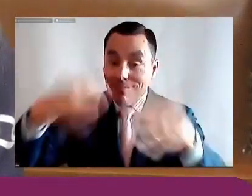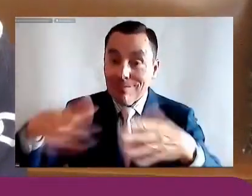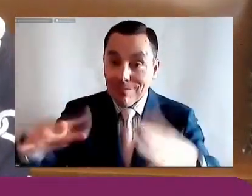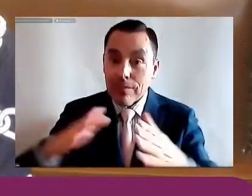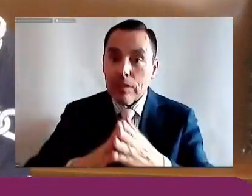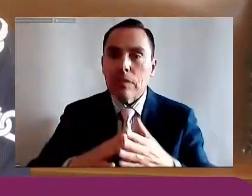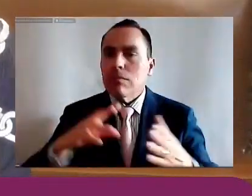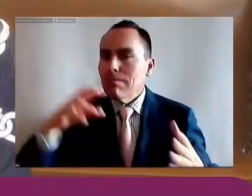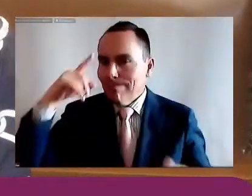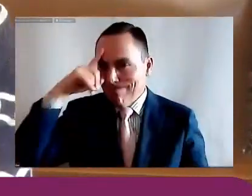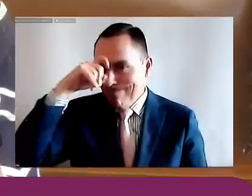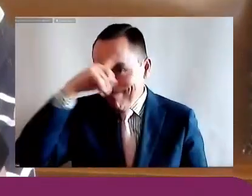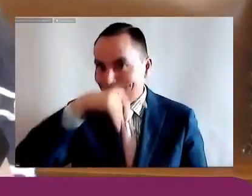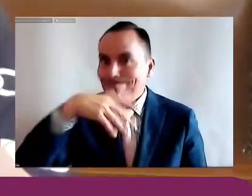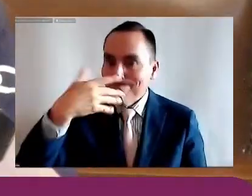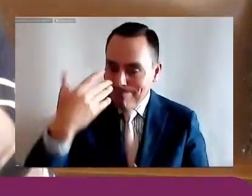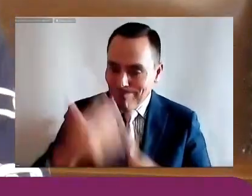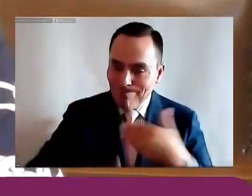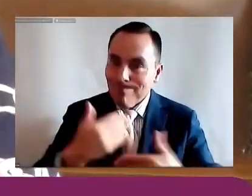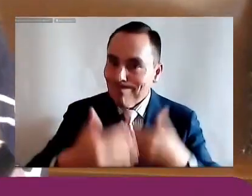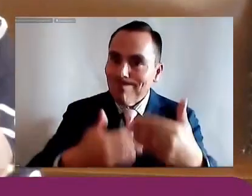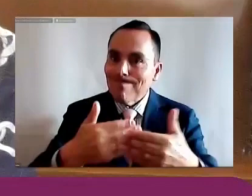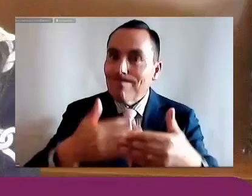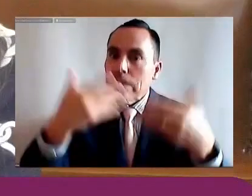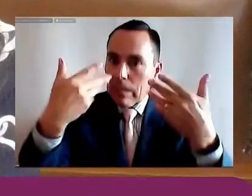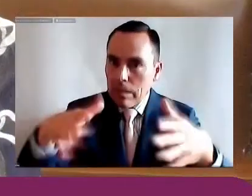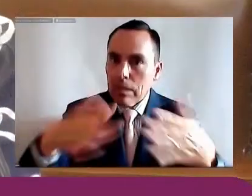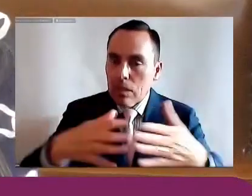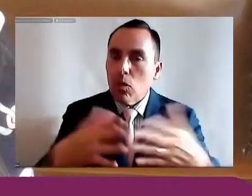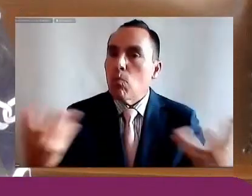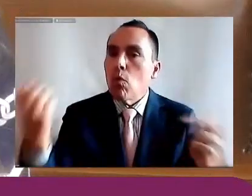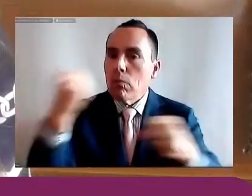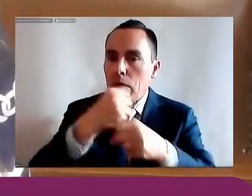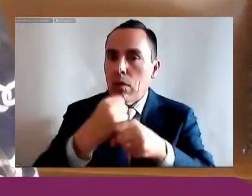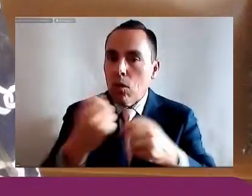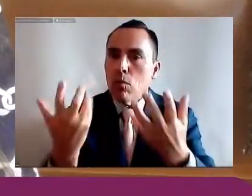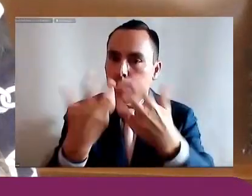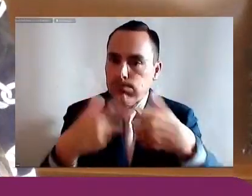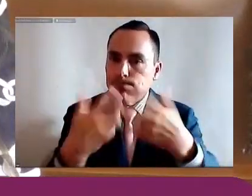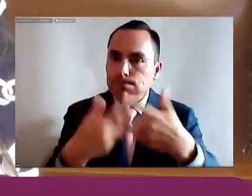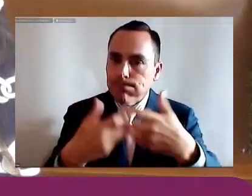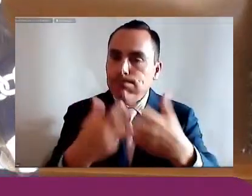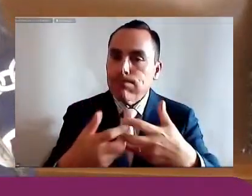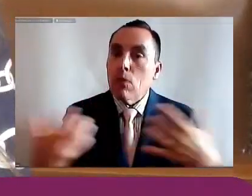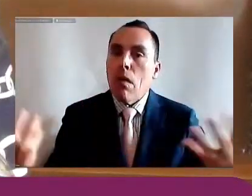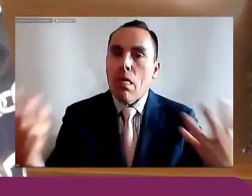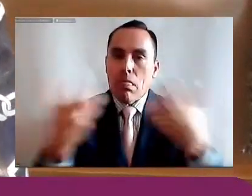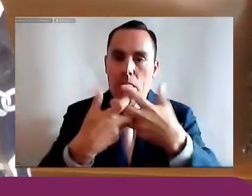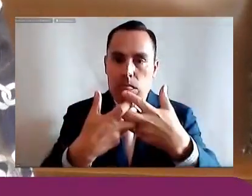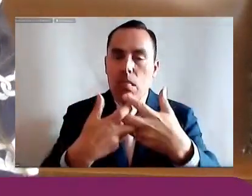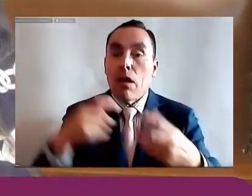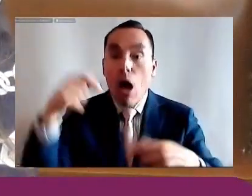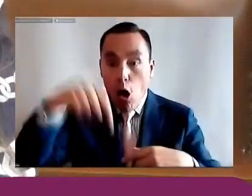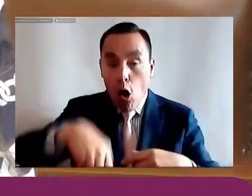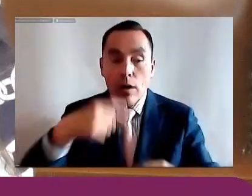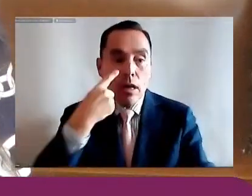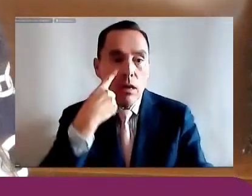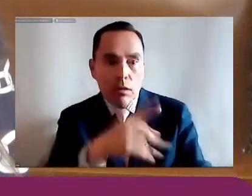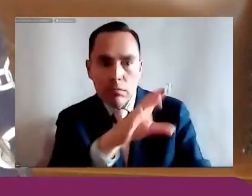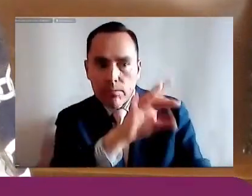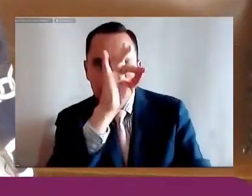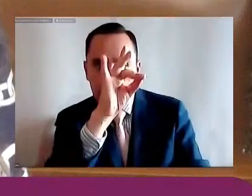dificultades para, digamos, articular, para trabajar o incluso para identificar, ¿verdad?, detectar